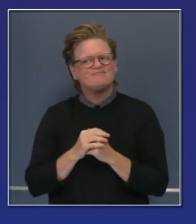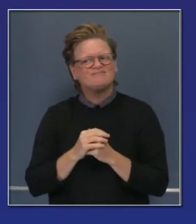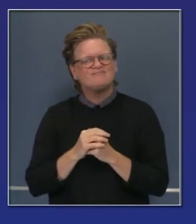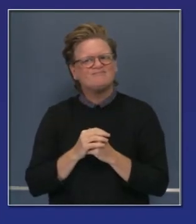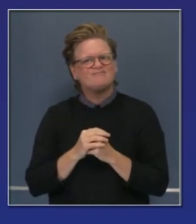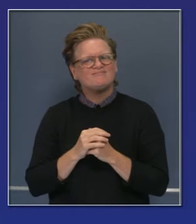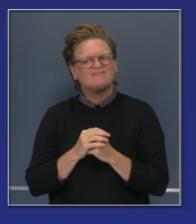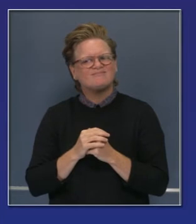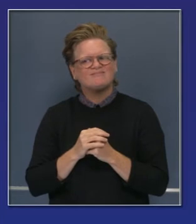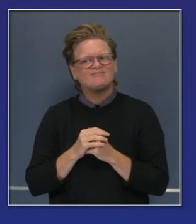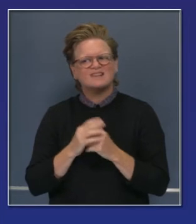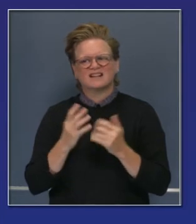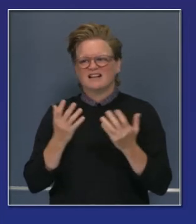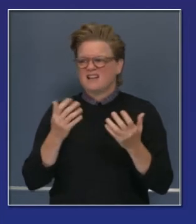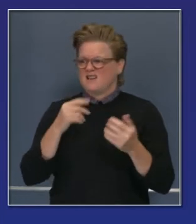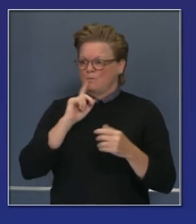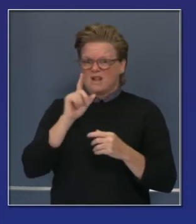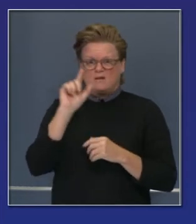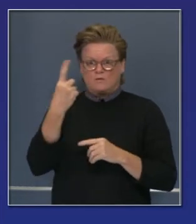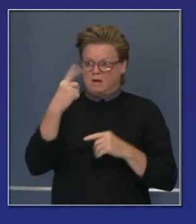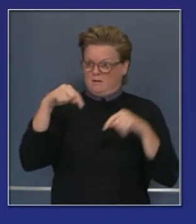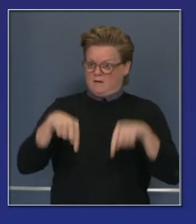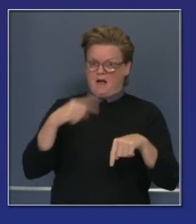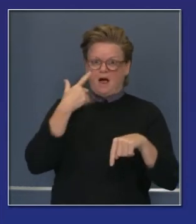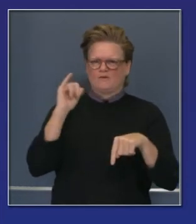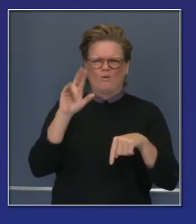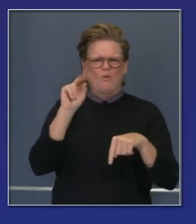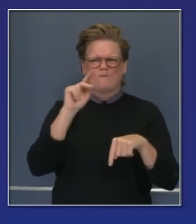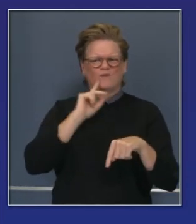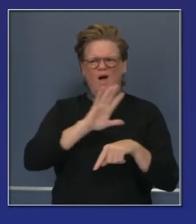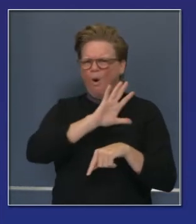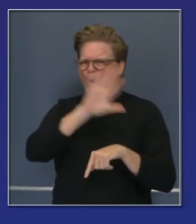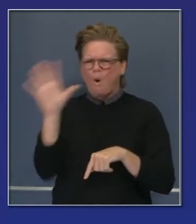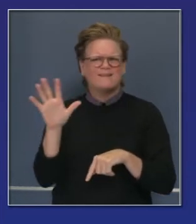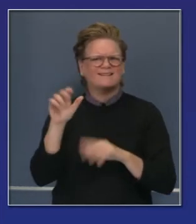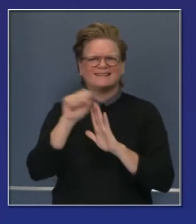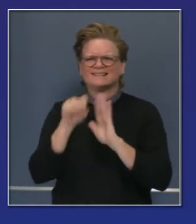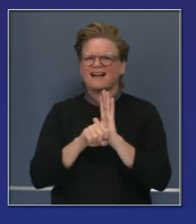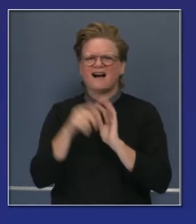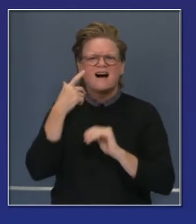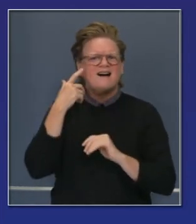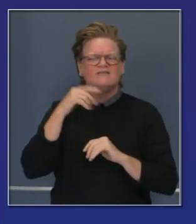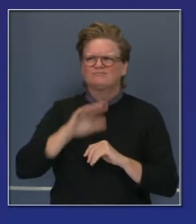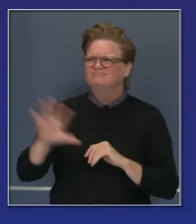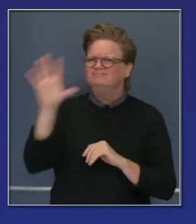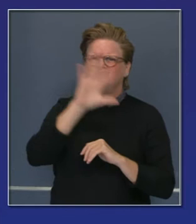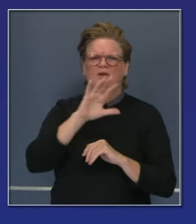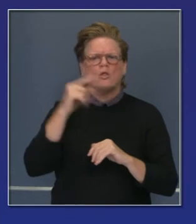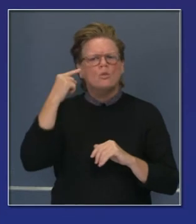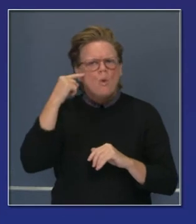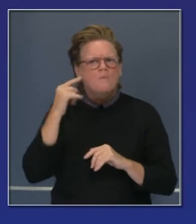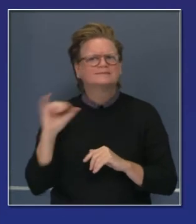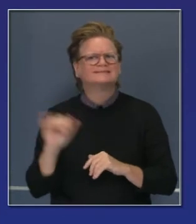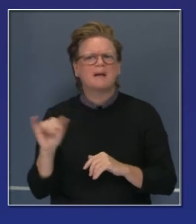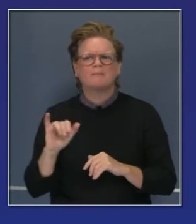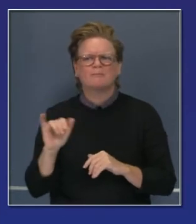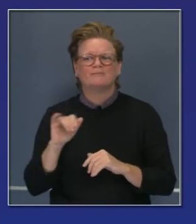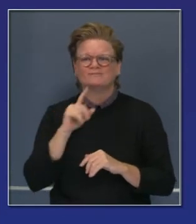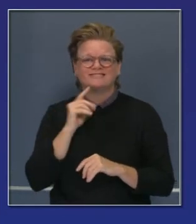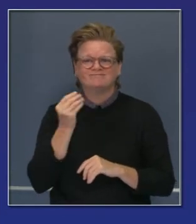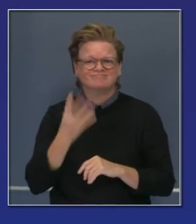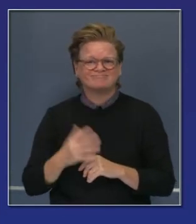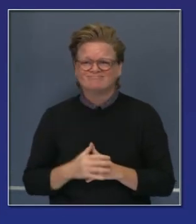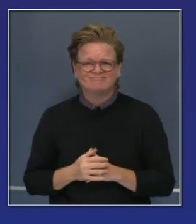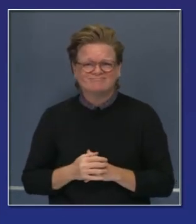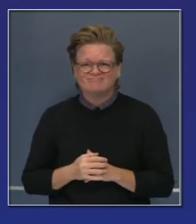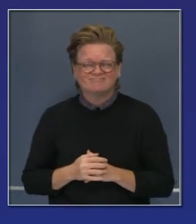estamos experimentando, no solo en el estado de California, sino a lo ancho del país. Es un recordatorio sombrío que